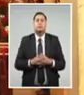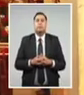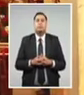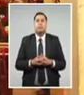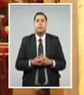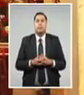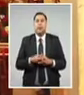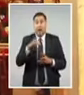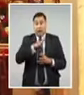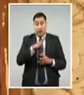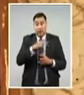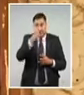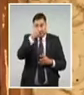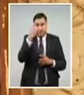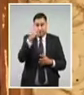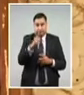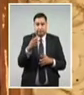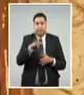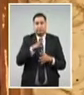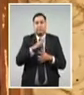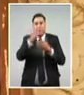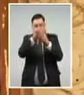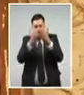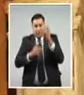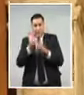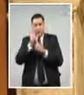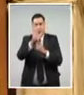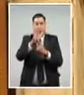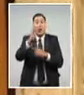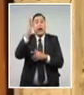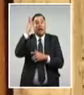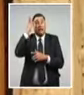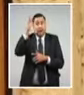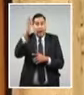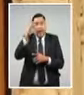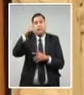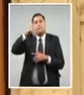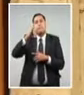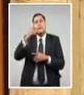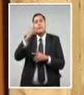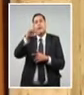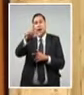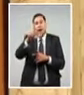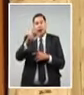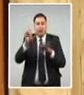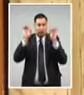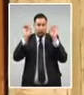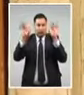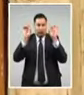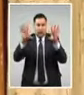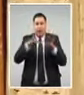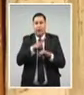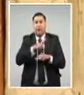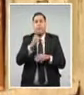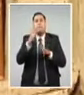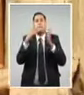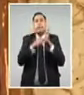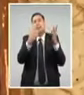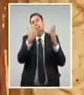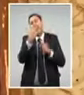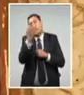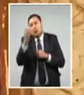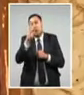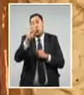Este complejo religioso resguarda la pintura de San Miguel Arcángel, traída por los españoles entre 1542 y